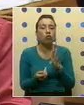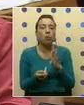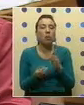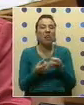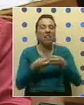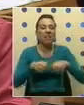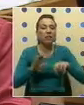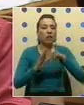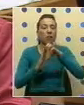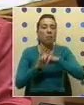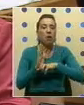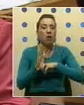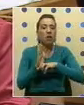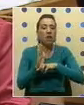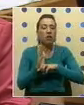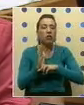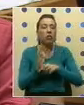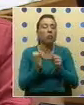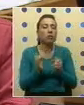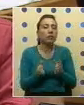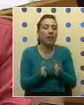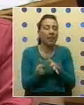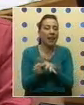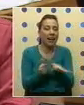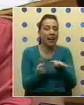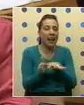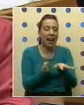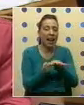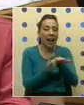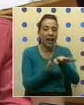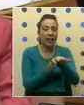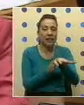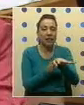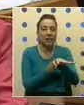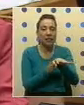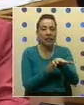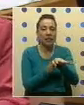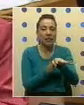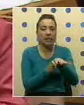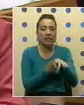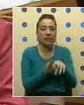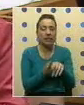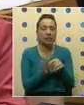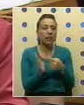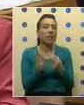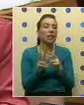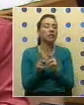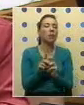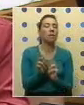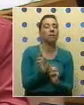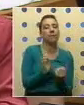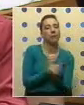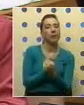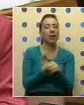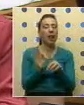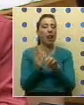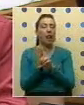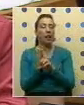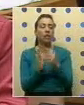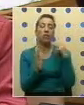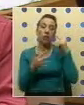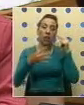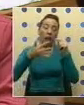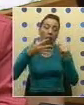los proyectos posibles de regante y de esa manera saltar por el lado esta ley. Creo que hay puntos que